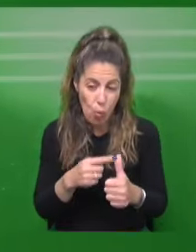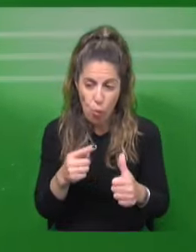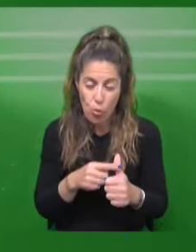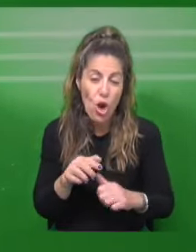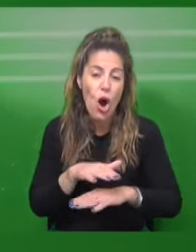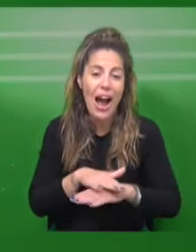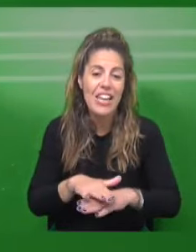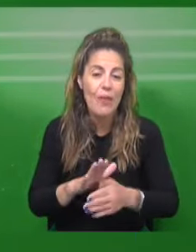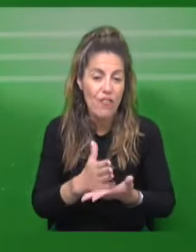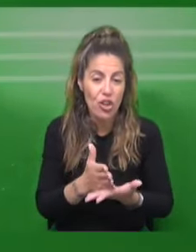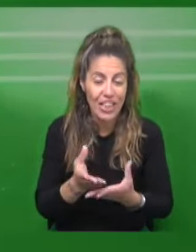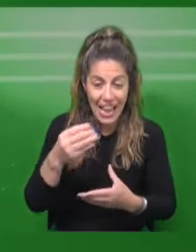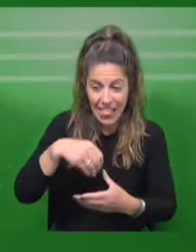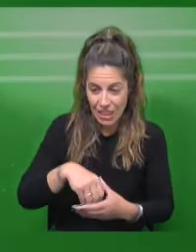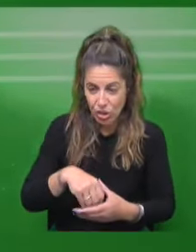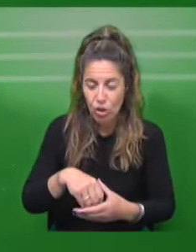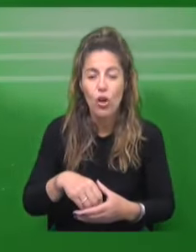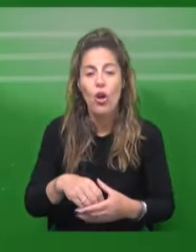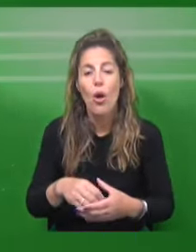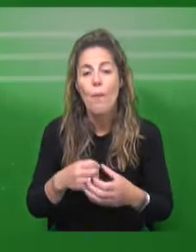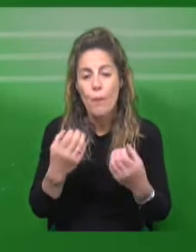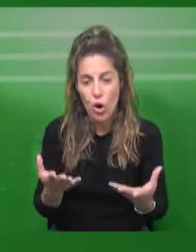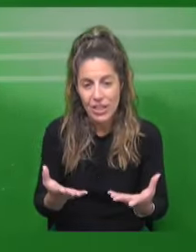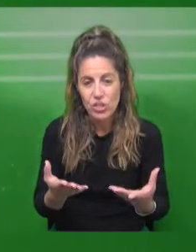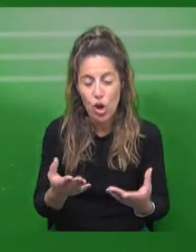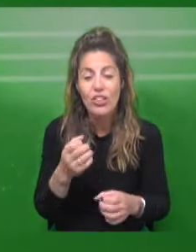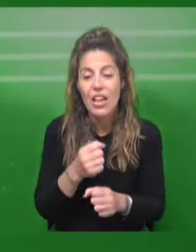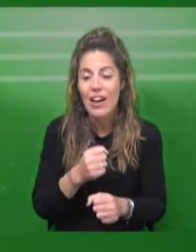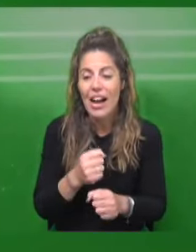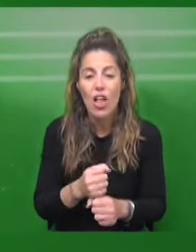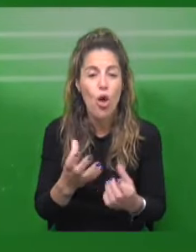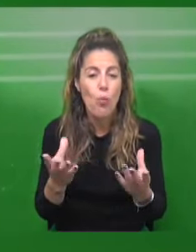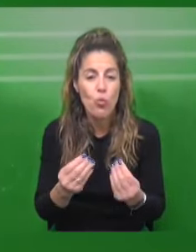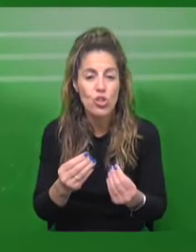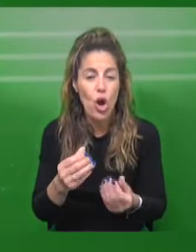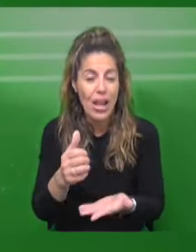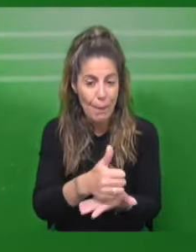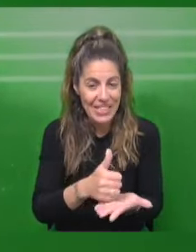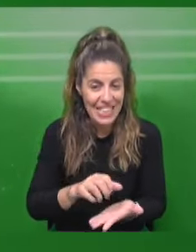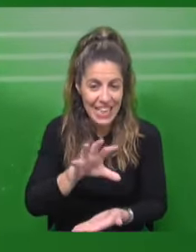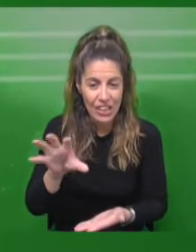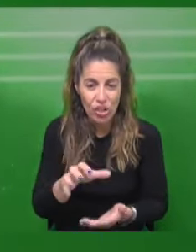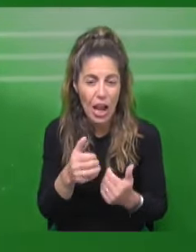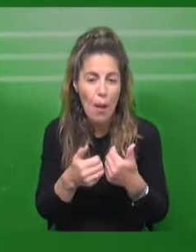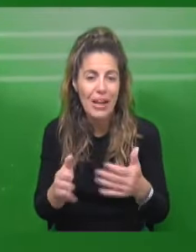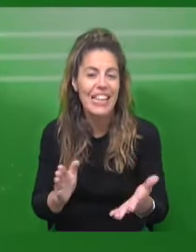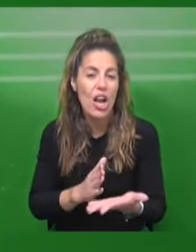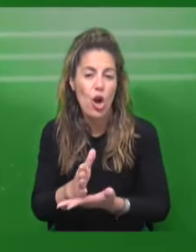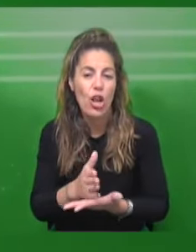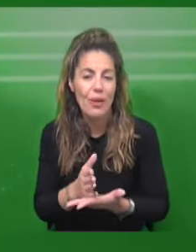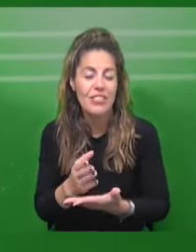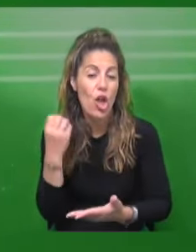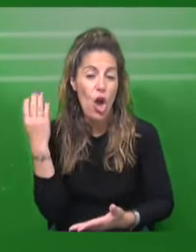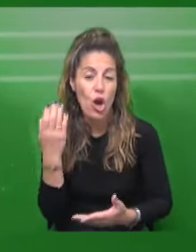nivel fronteras adentro entonces por eso este hemos trabajado mucho en la presencia regional a partir de la colaboración del Congreso